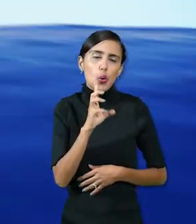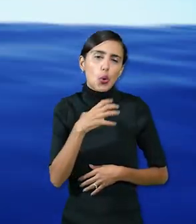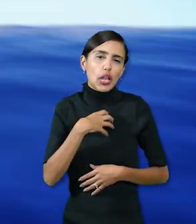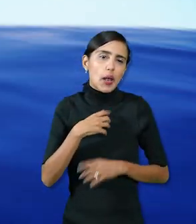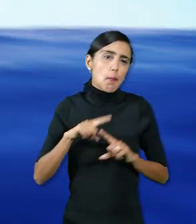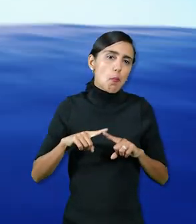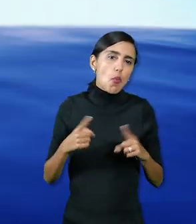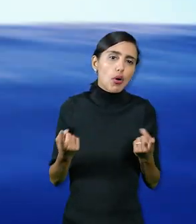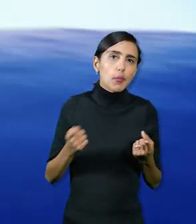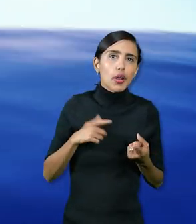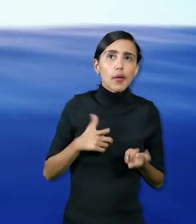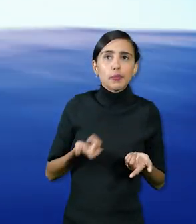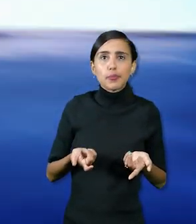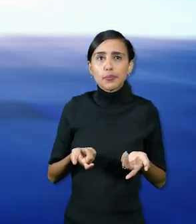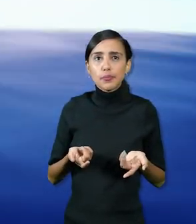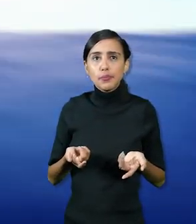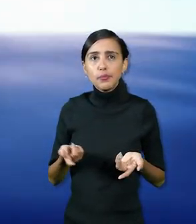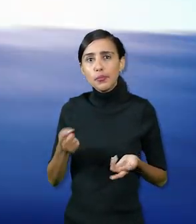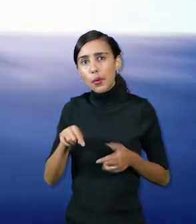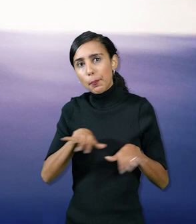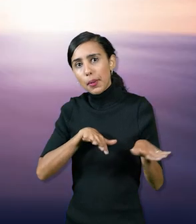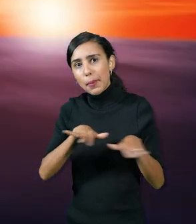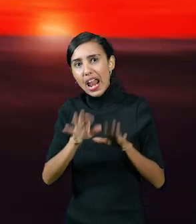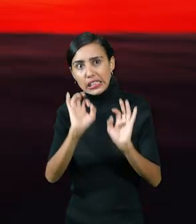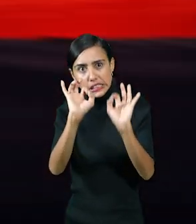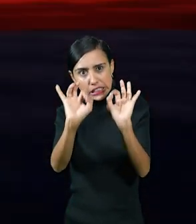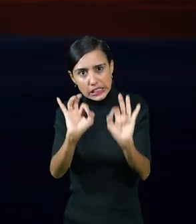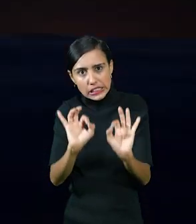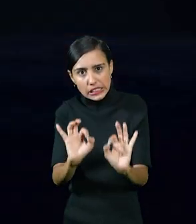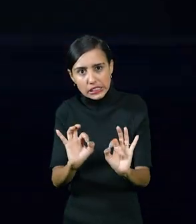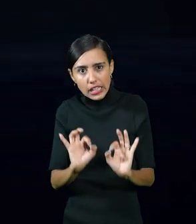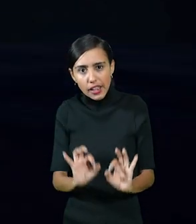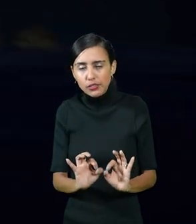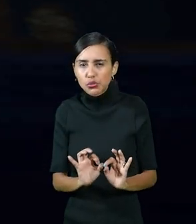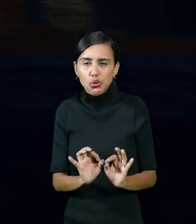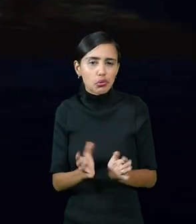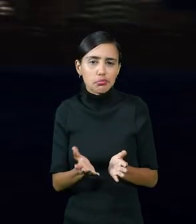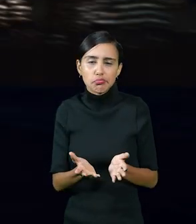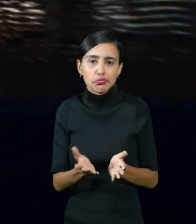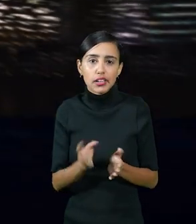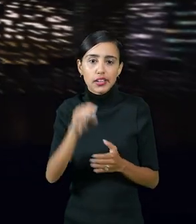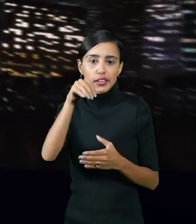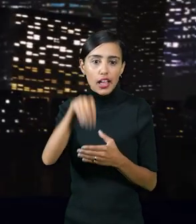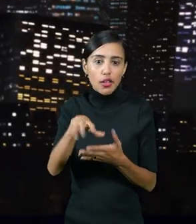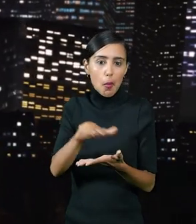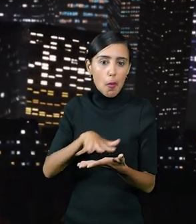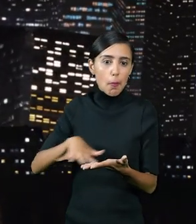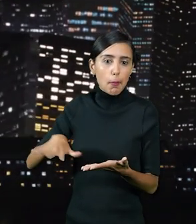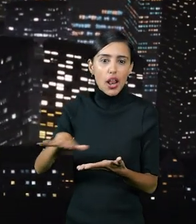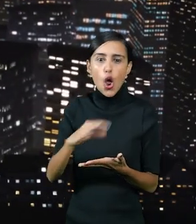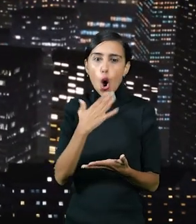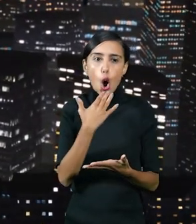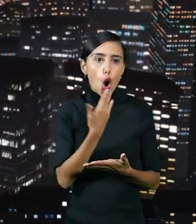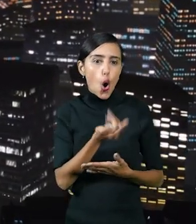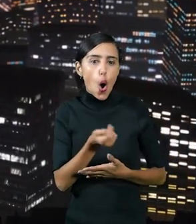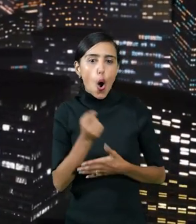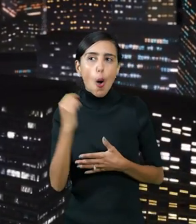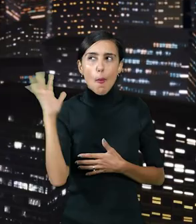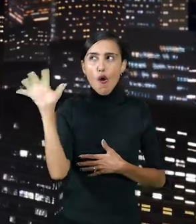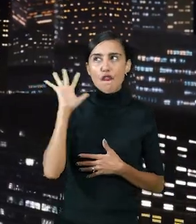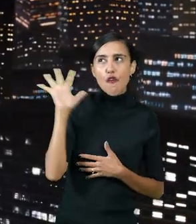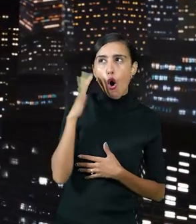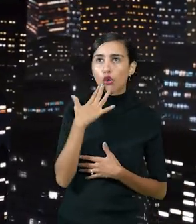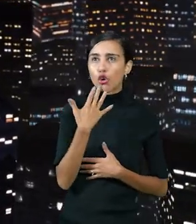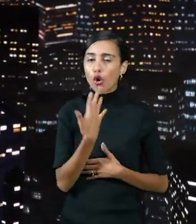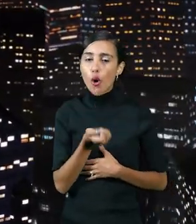qué uno preparar exactamente en el plano cómo va a quedar el fondo